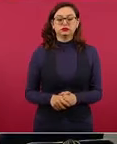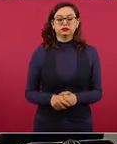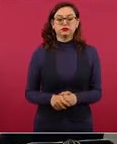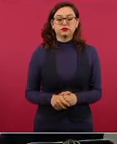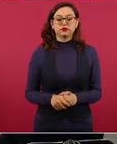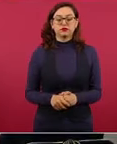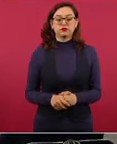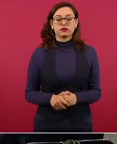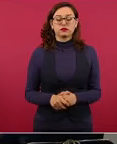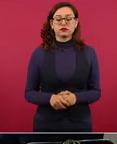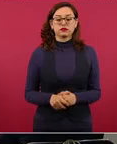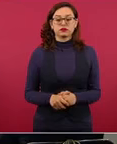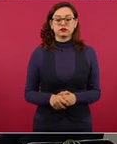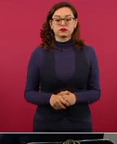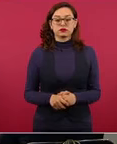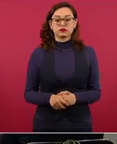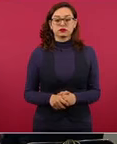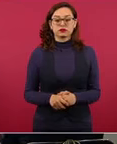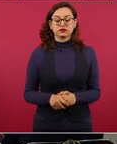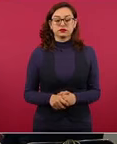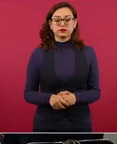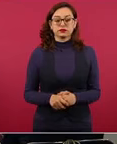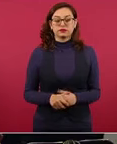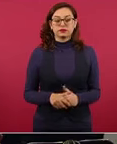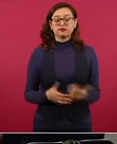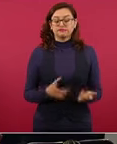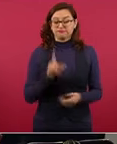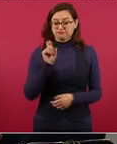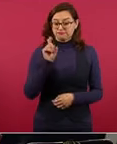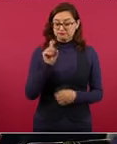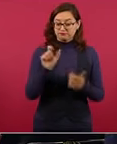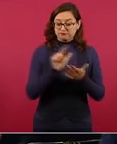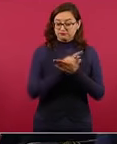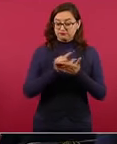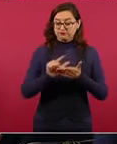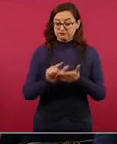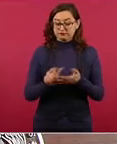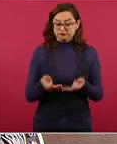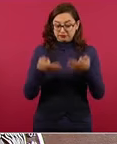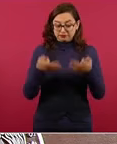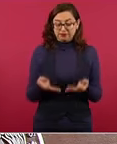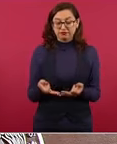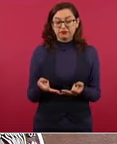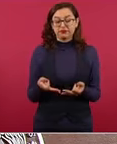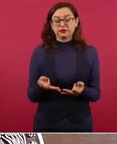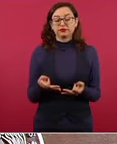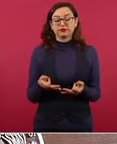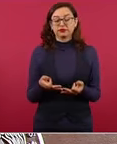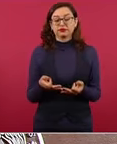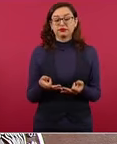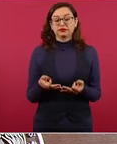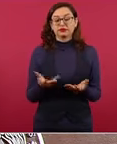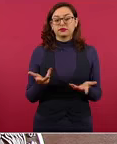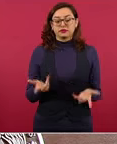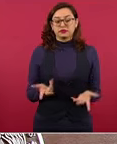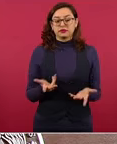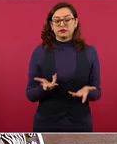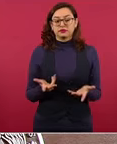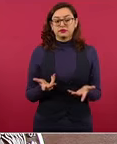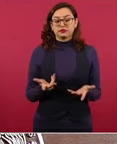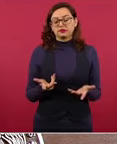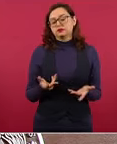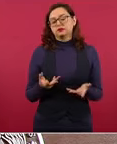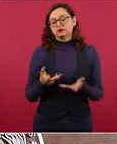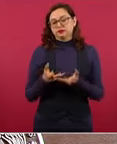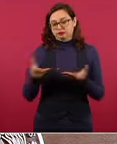el siguiente por favor el volumen para agua potable se compone de a como decíamos de aguas superficiales y